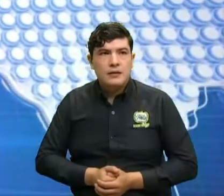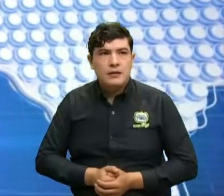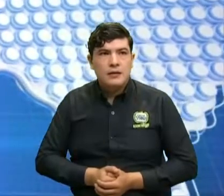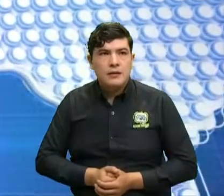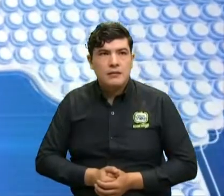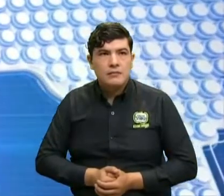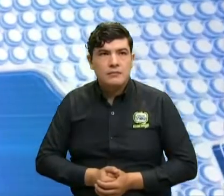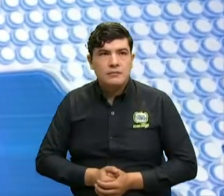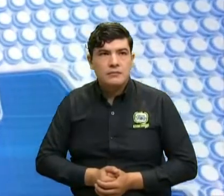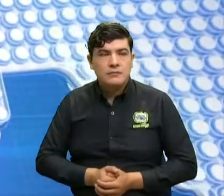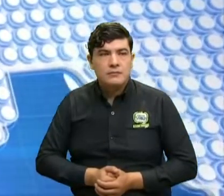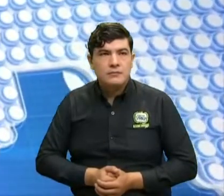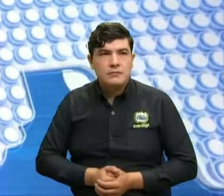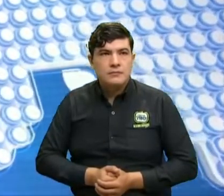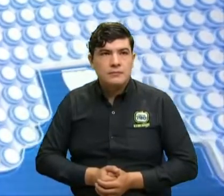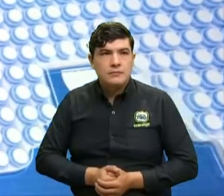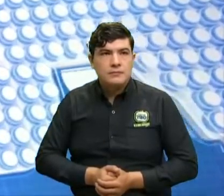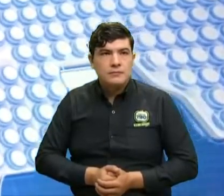celular